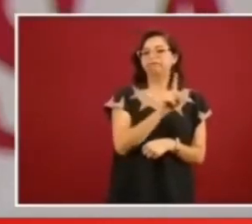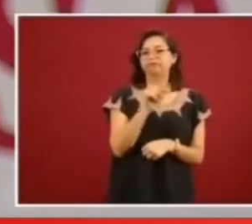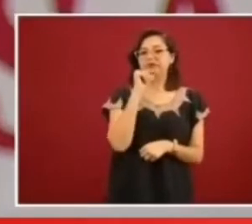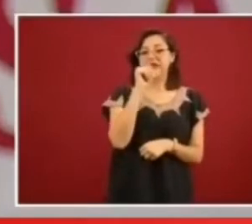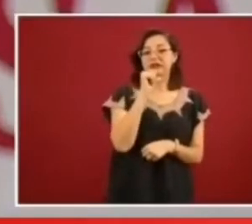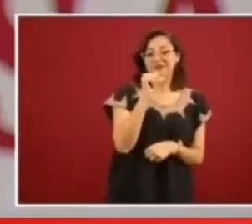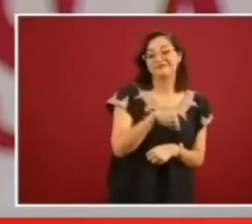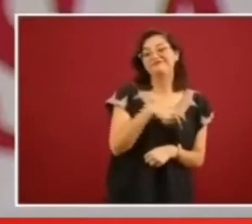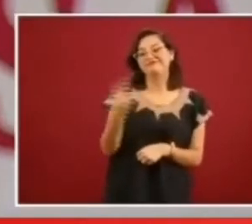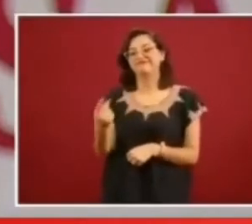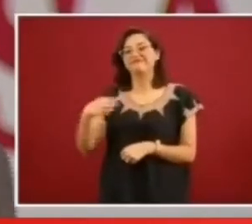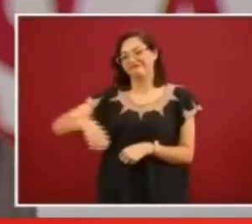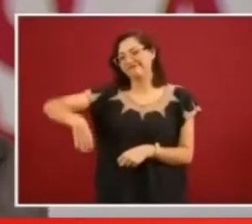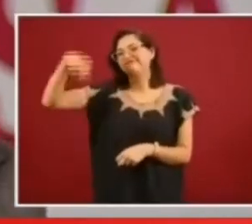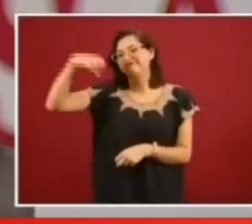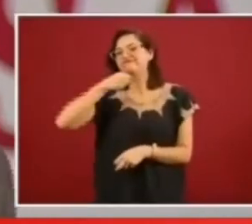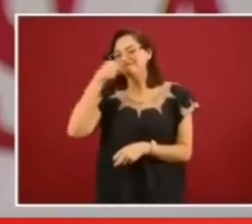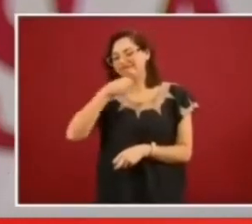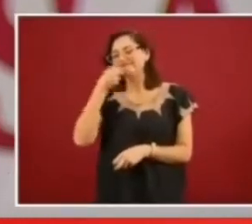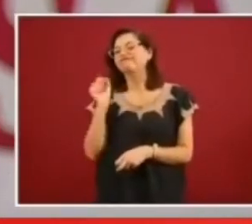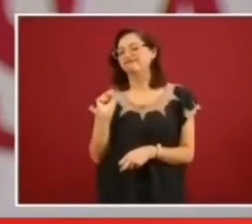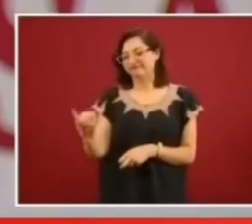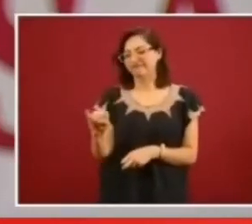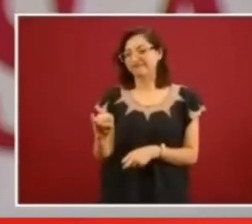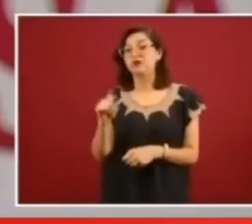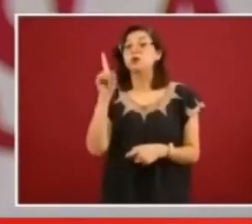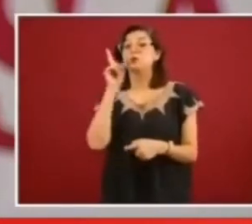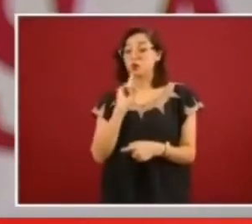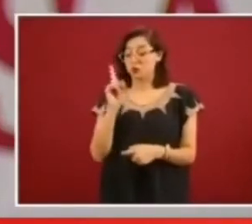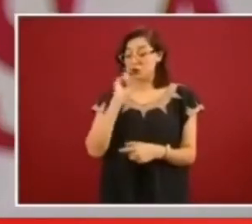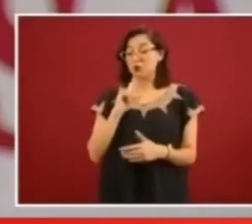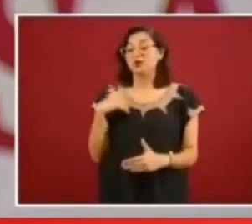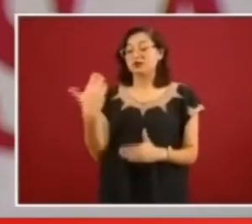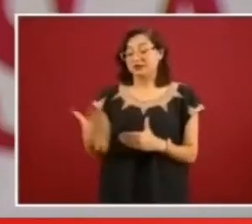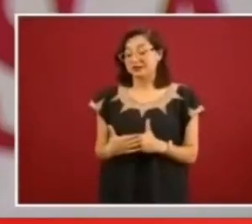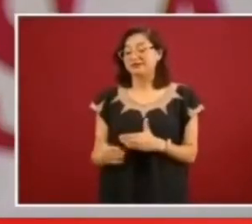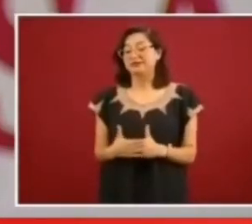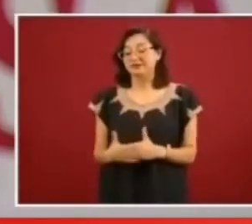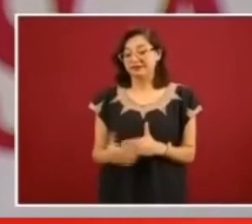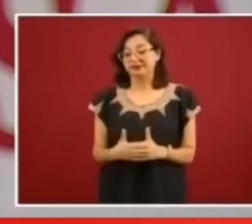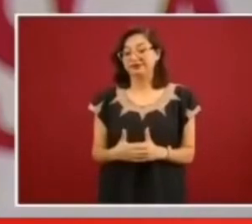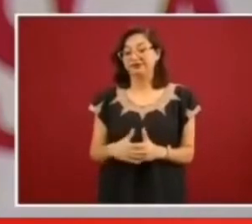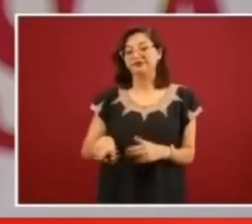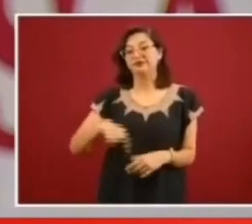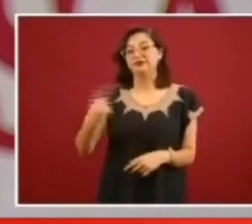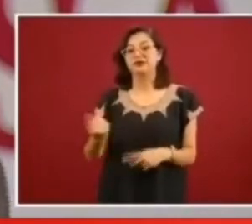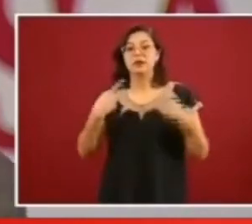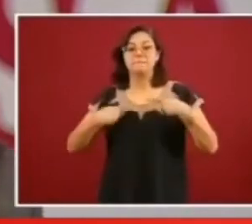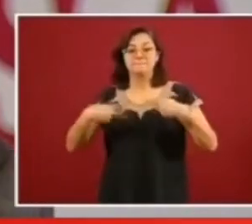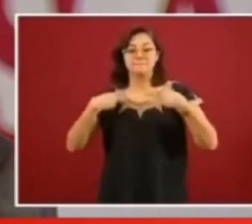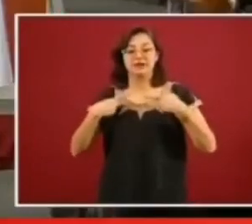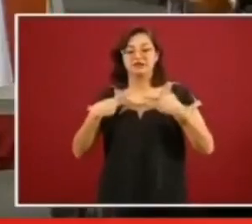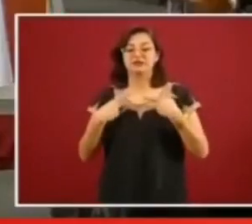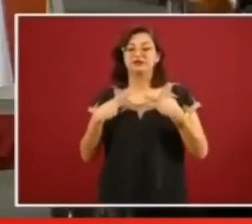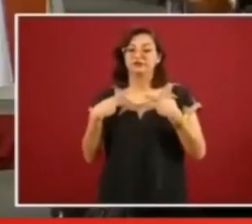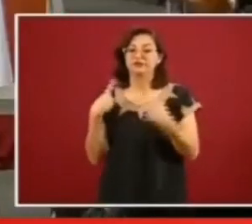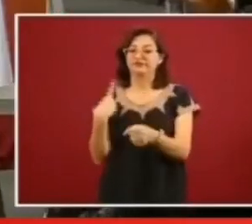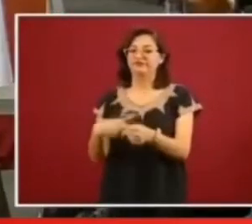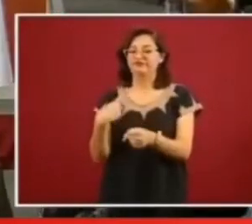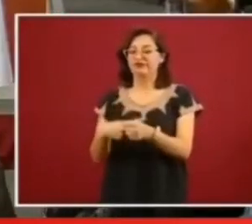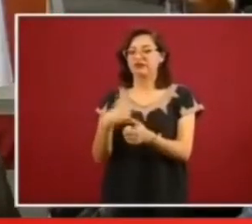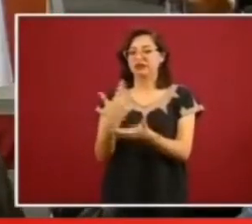seguimos considerando para los adultos mayores, las mujeres embarazadas y las personas que padecen enfermedades